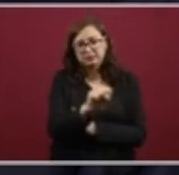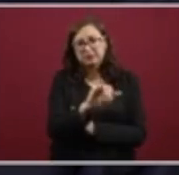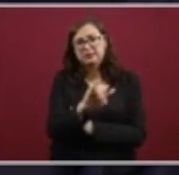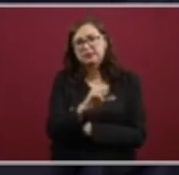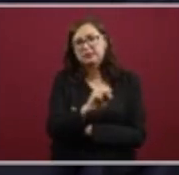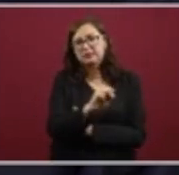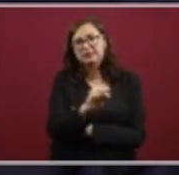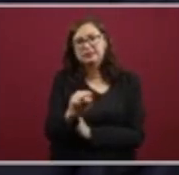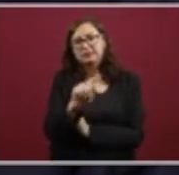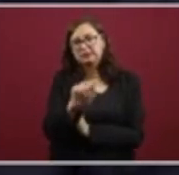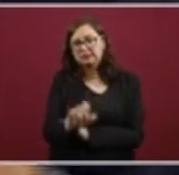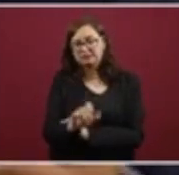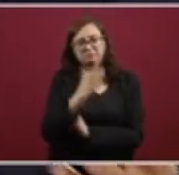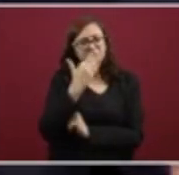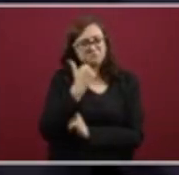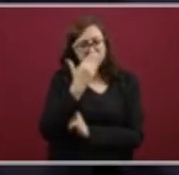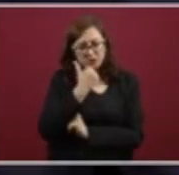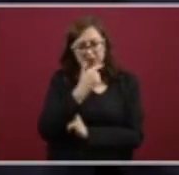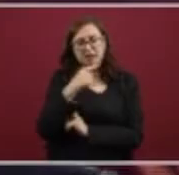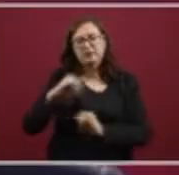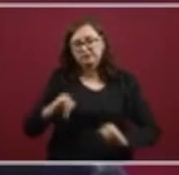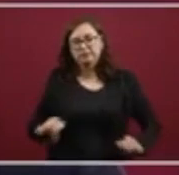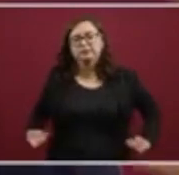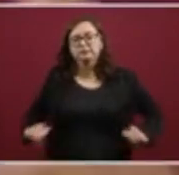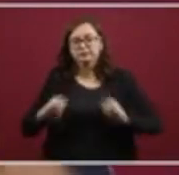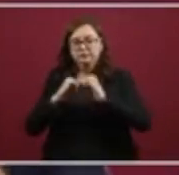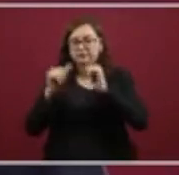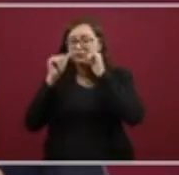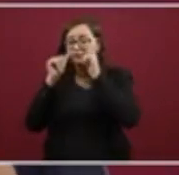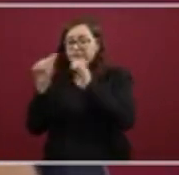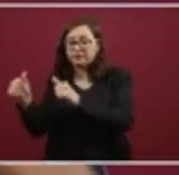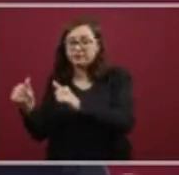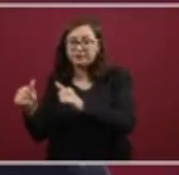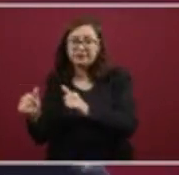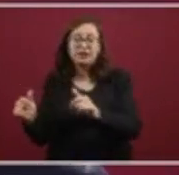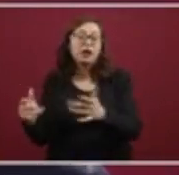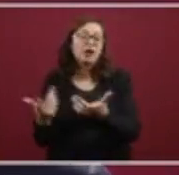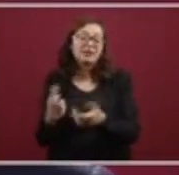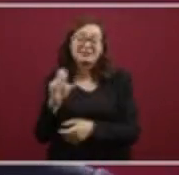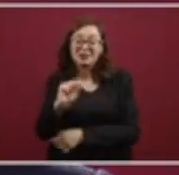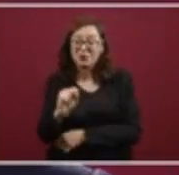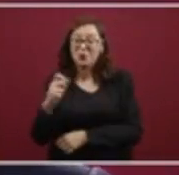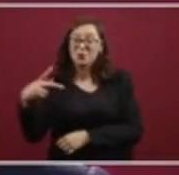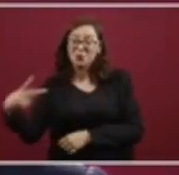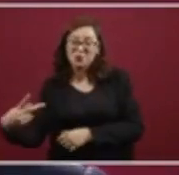social, y se va a integrar todo el sistema,